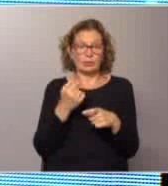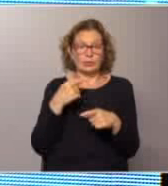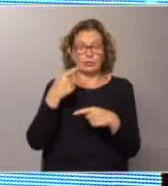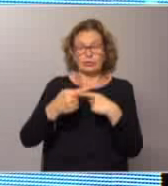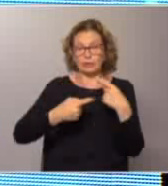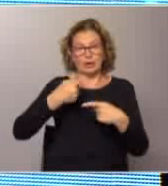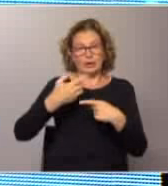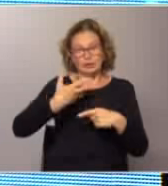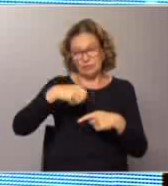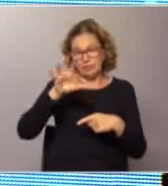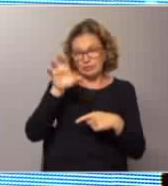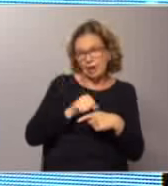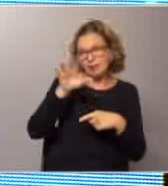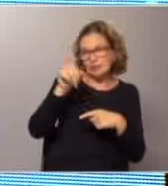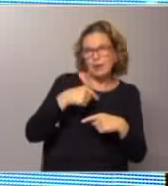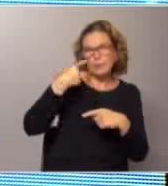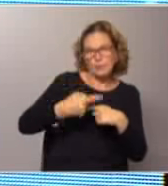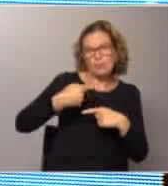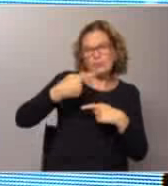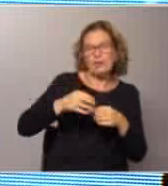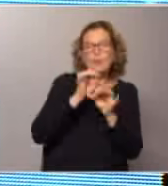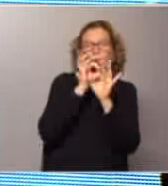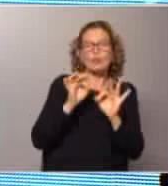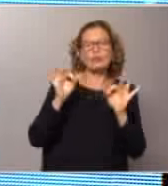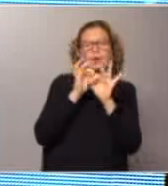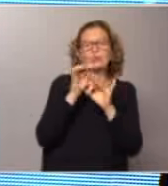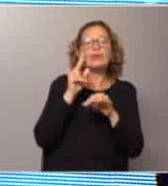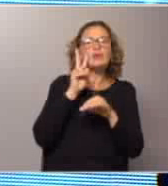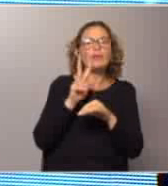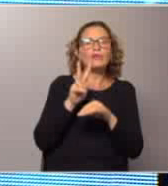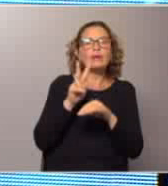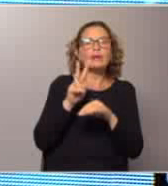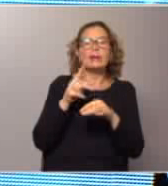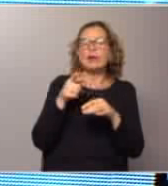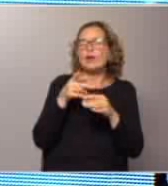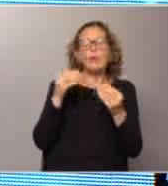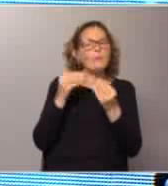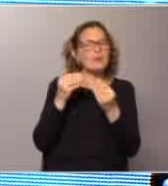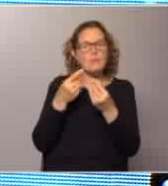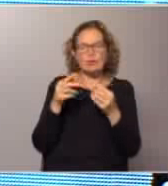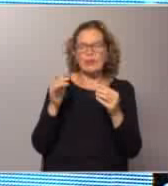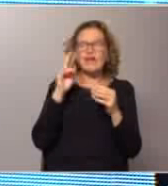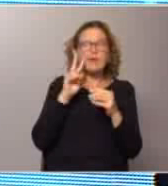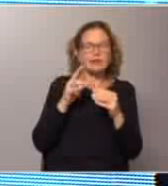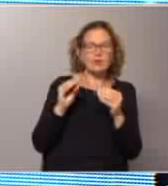sigue llevando y trayendo clientes si volvés teorías conspirativas el algoritmo te va a traer más teorías conspirativas